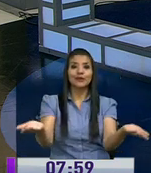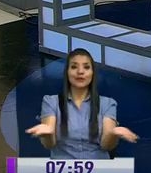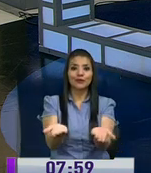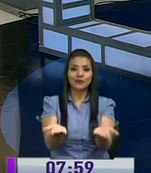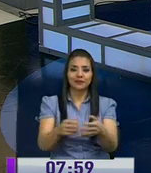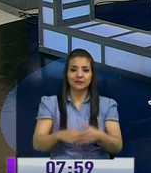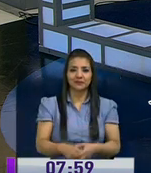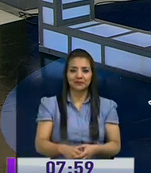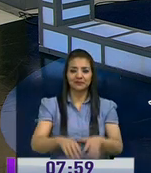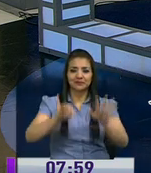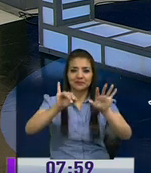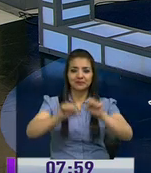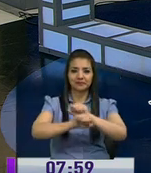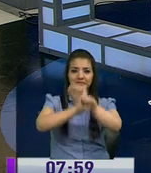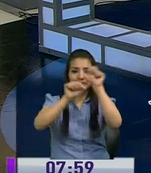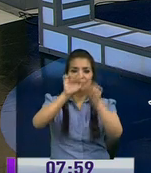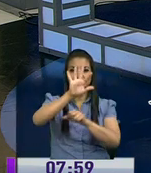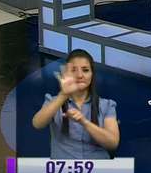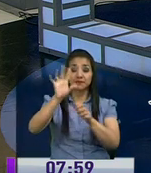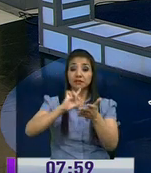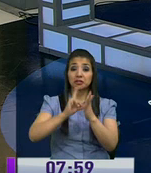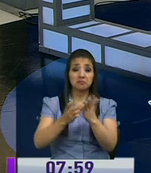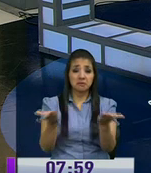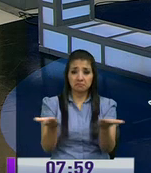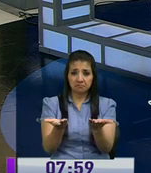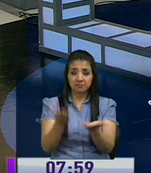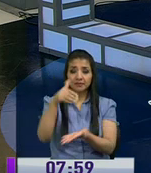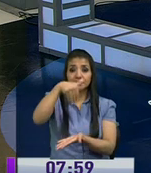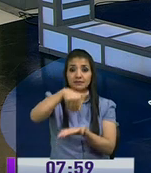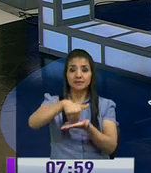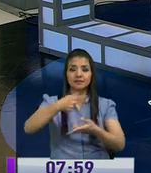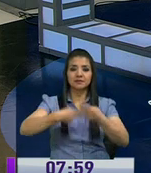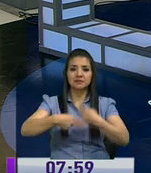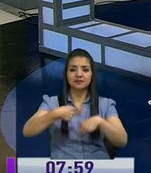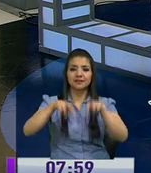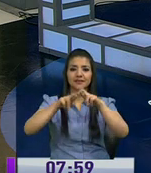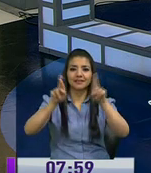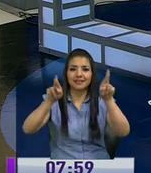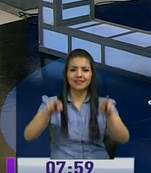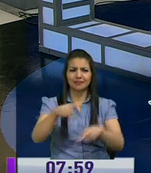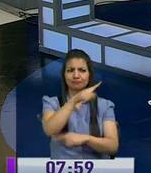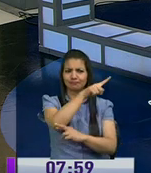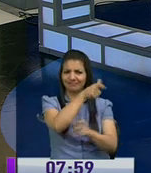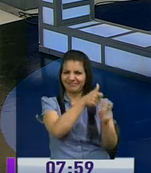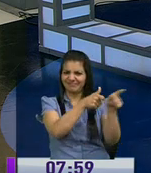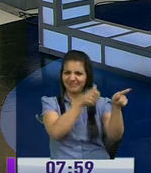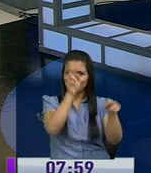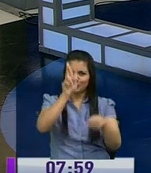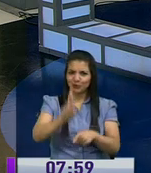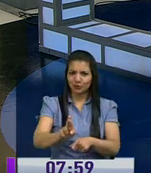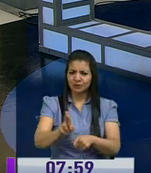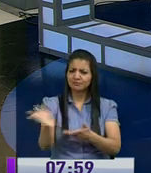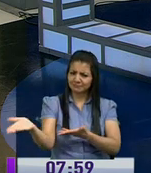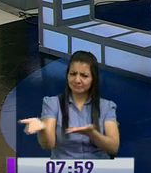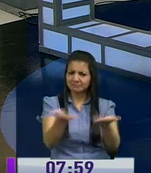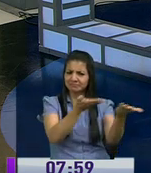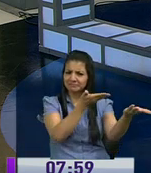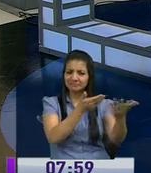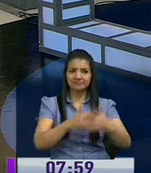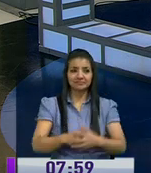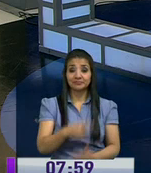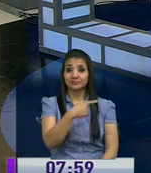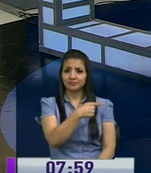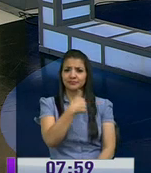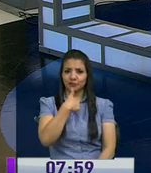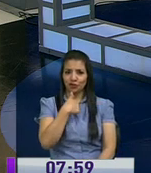las 6:55 de la mañana en el Centro Comercial del Recreo, usted puede disfrutar de bailar con este señor. Yo voy a